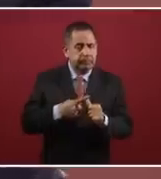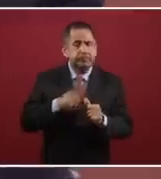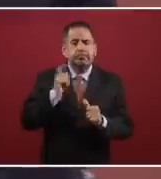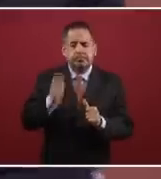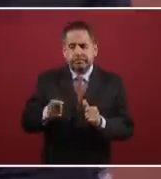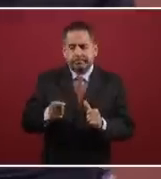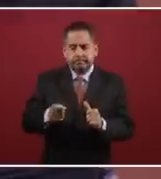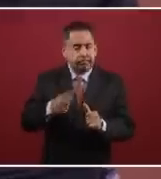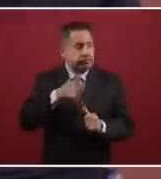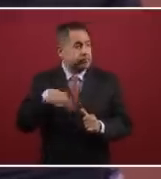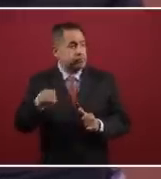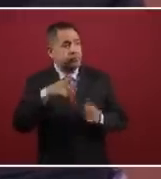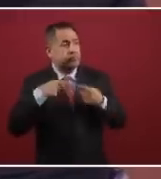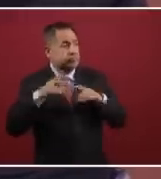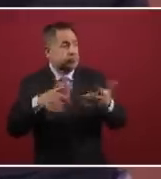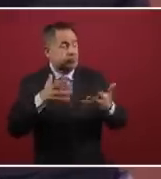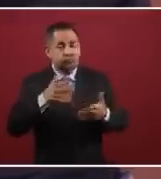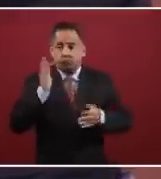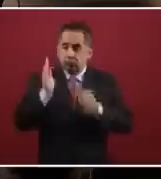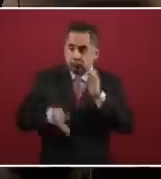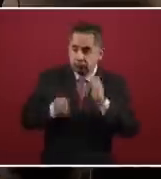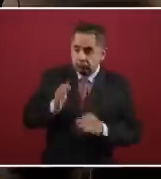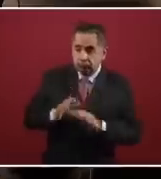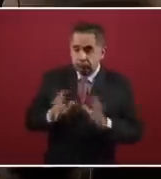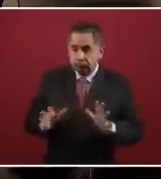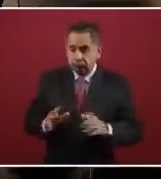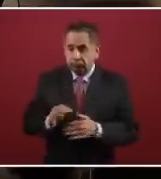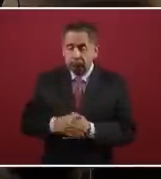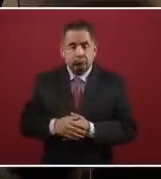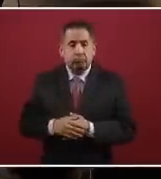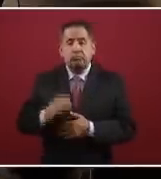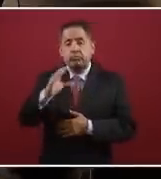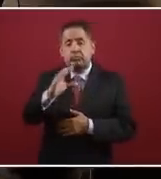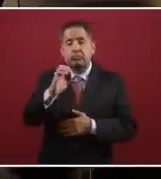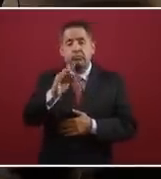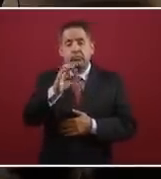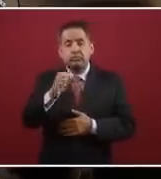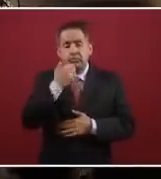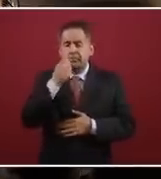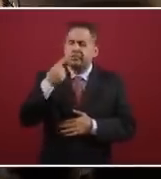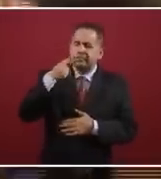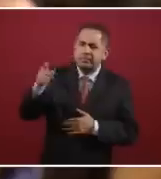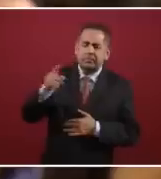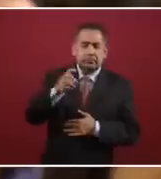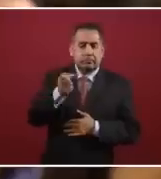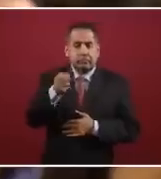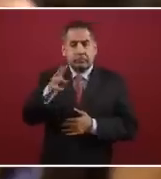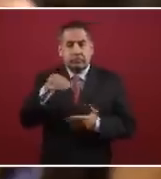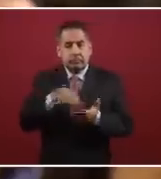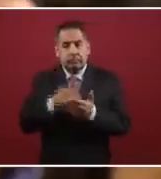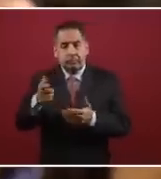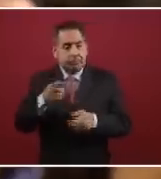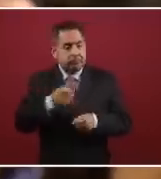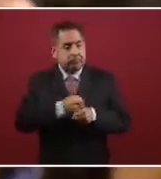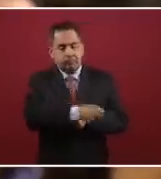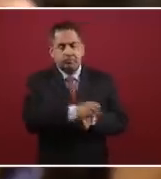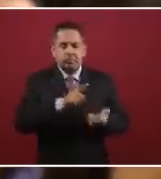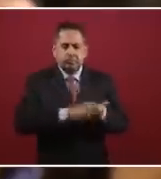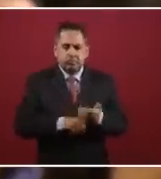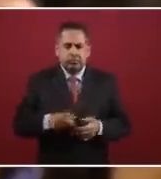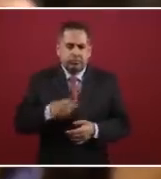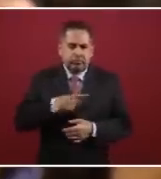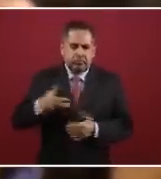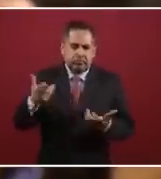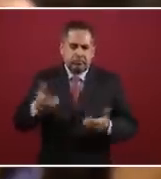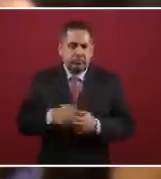la aceptación. La CFE de la gente. Tiene una demanda, perdón, por sí, 69 mil pesos por daño moral. Lo tiene que hacer por